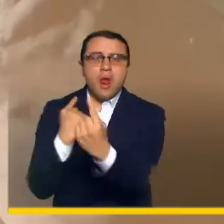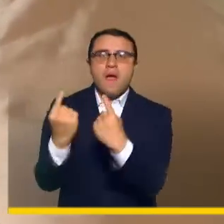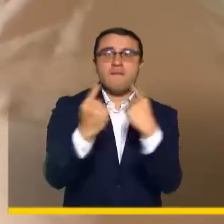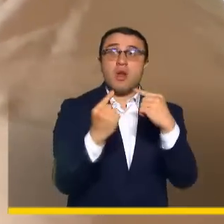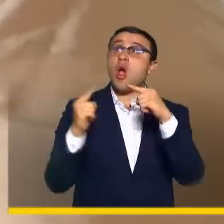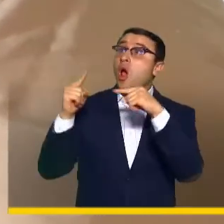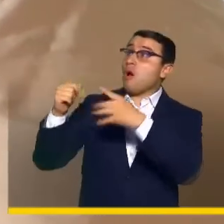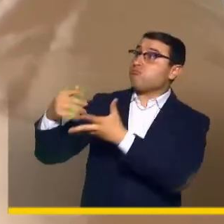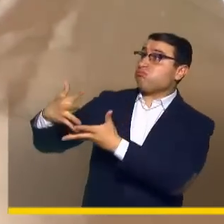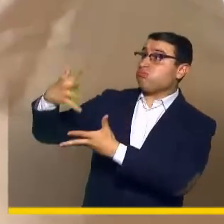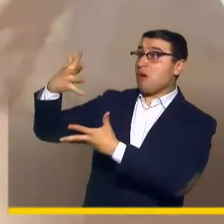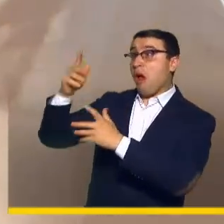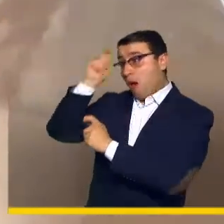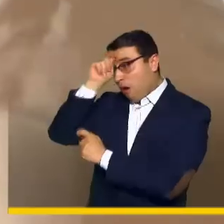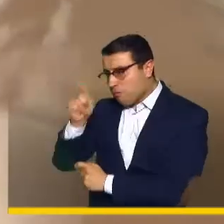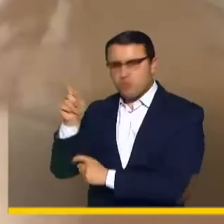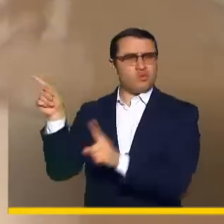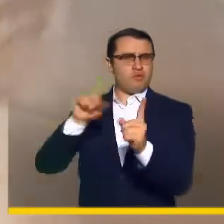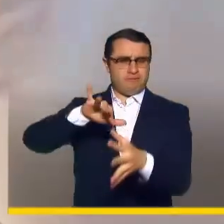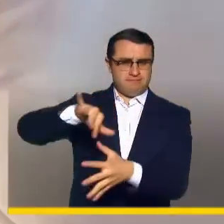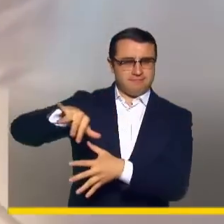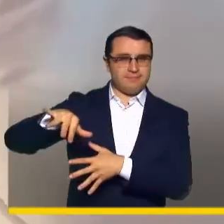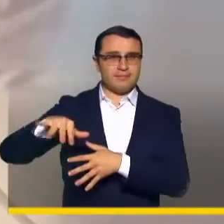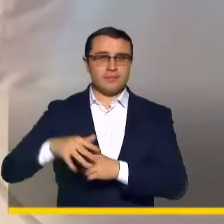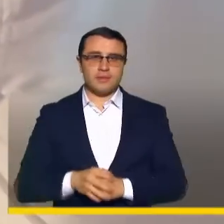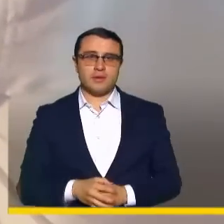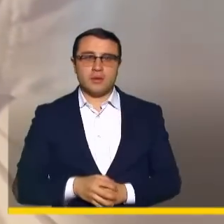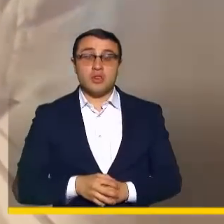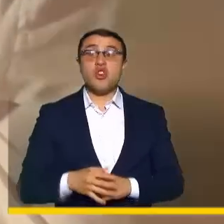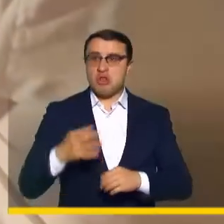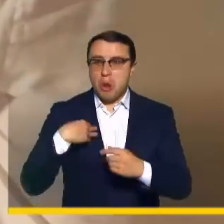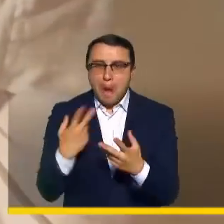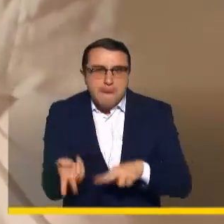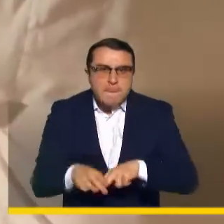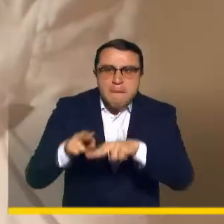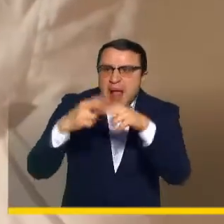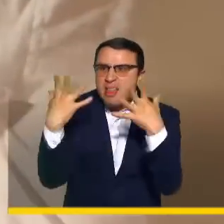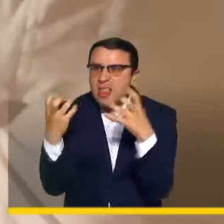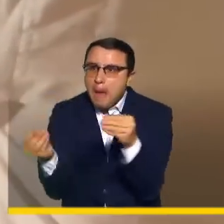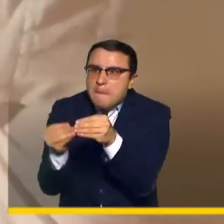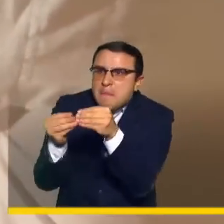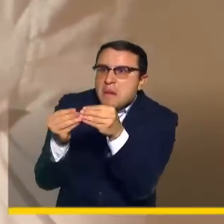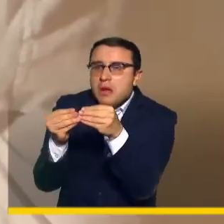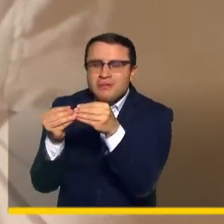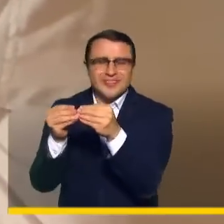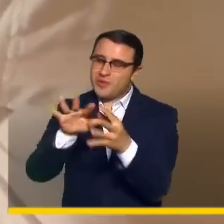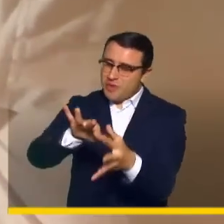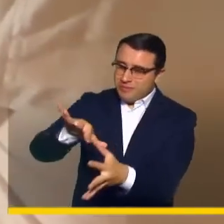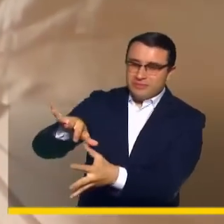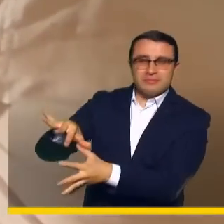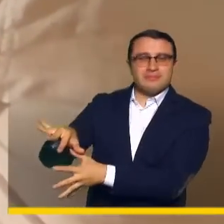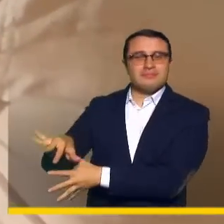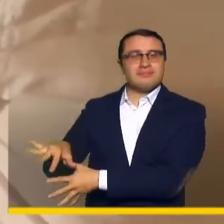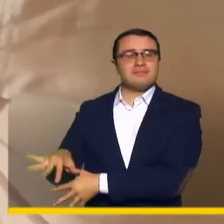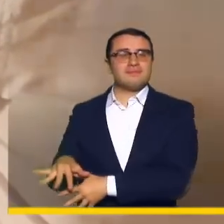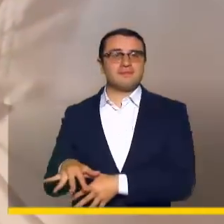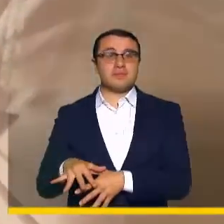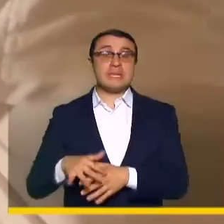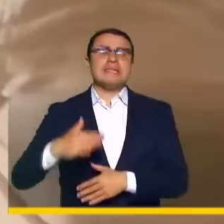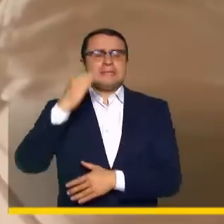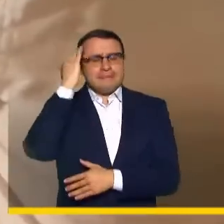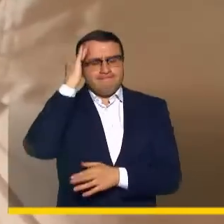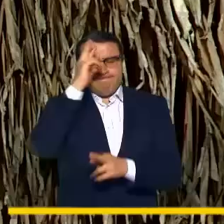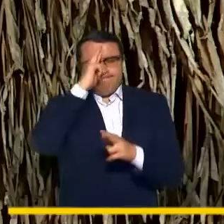Consiste en dejar la codicia a un lado. Consiste en reconocer que tenemos una de las sociedades más desiguales de